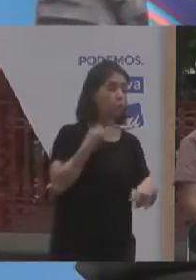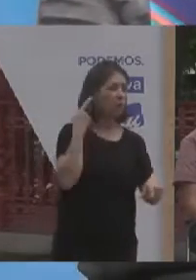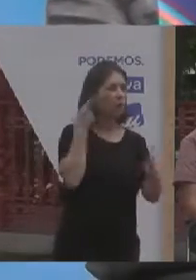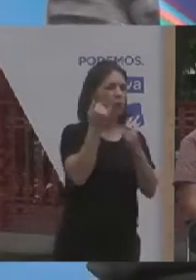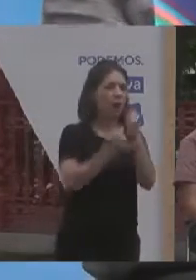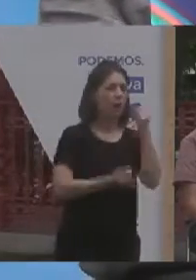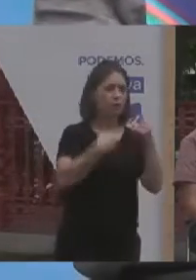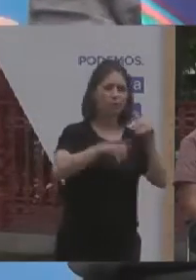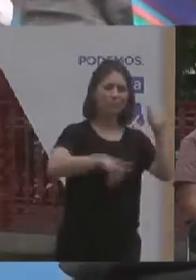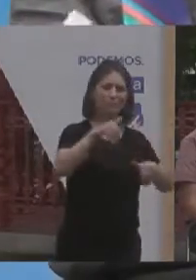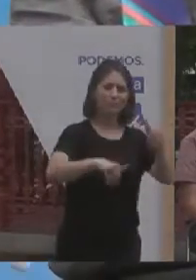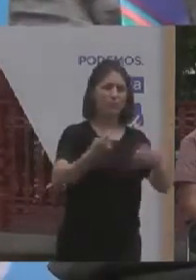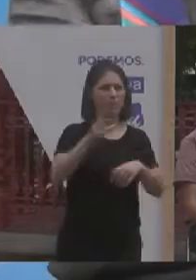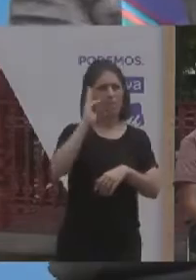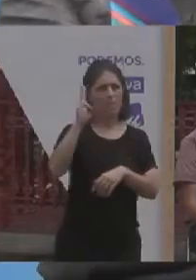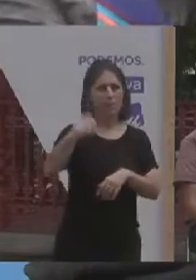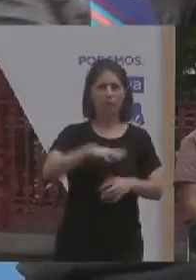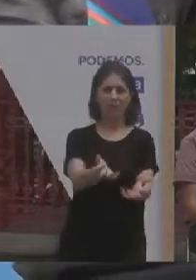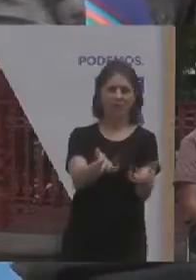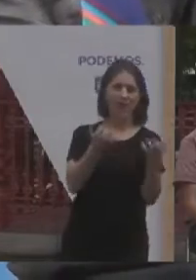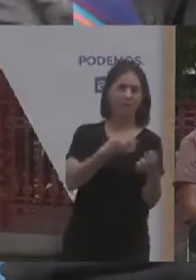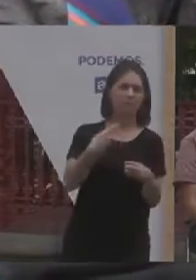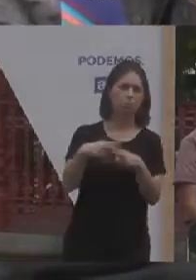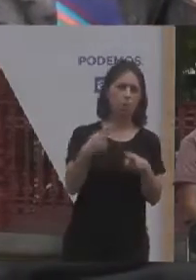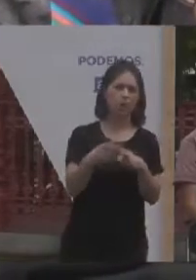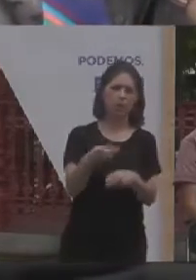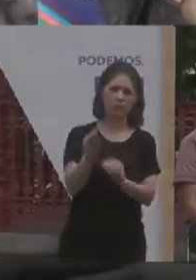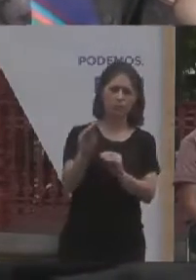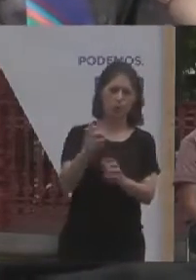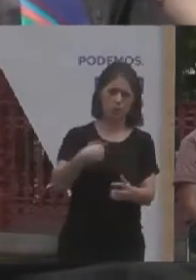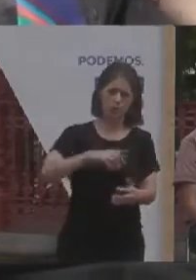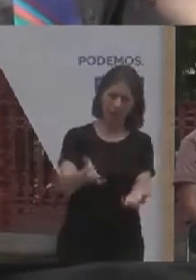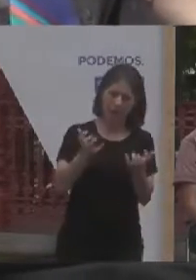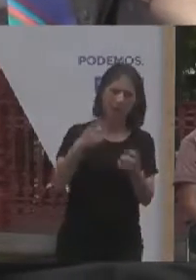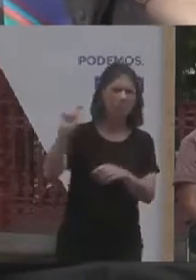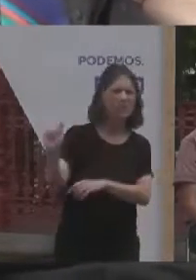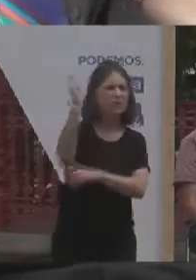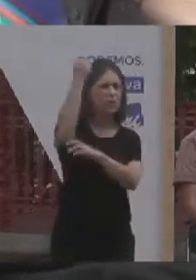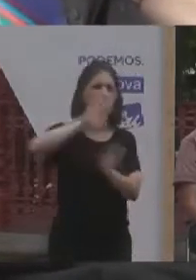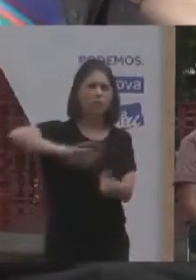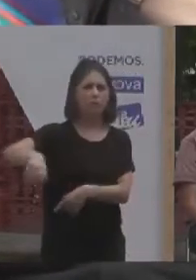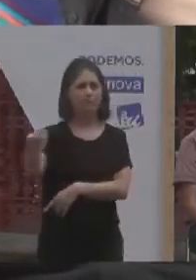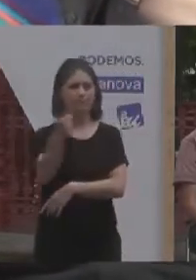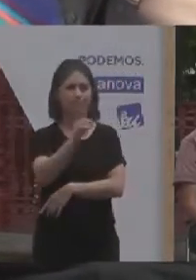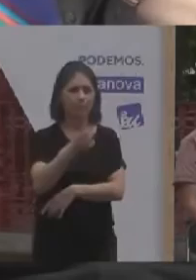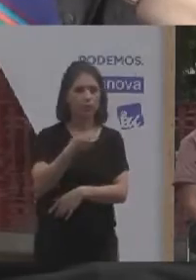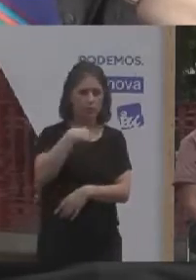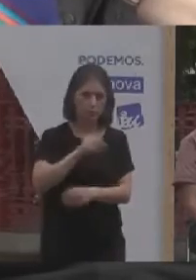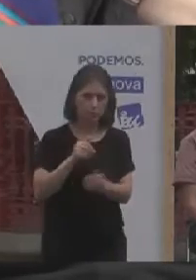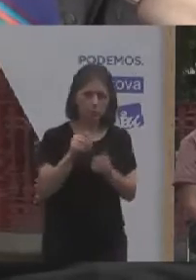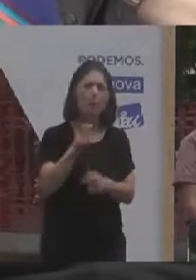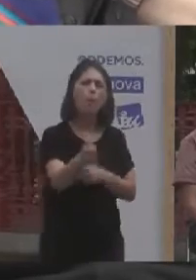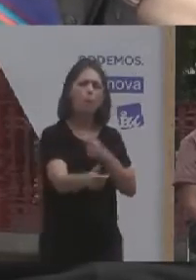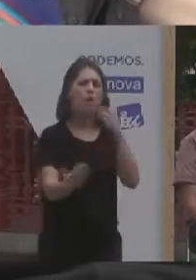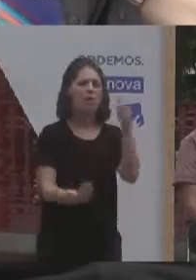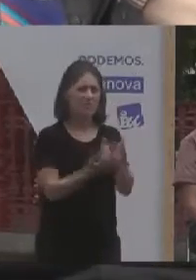derrotar electoralmente o Partido Popular e as súas políticas, pero eso non é o triunfo final. O triunfo tamén nos seguiremos gañando